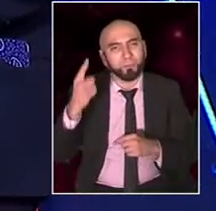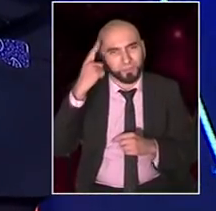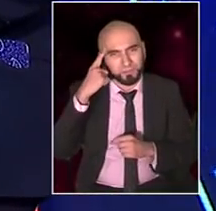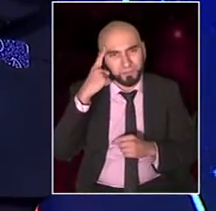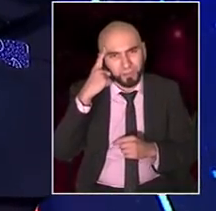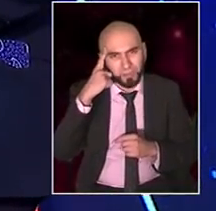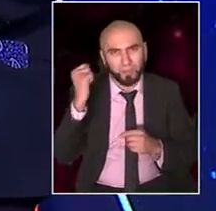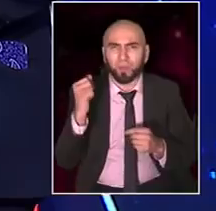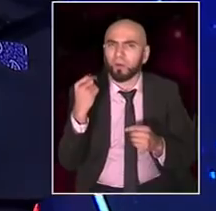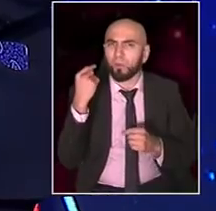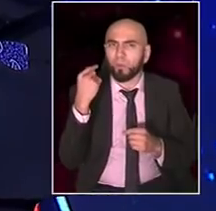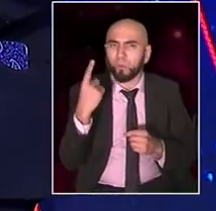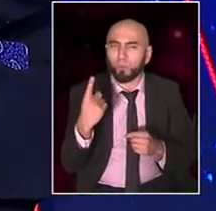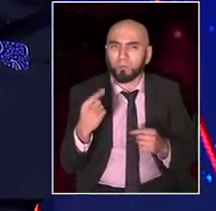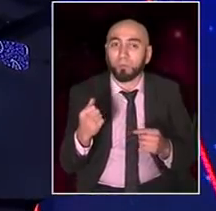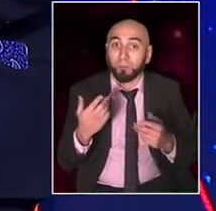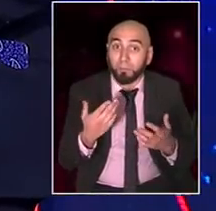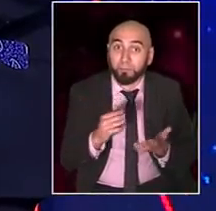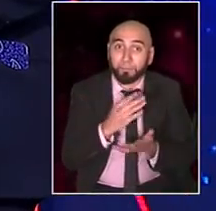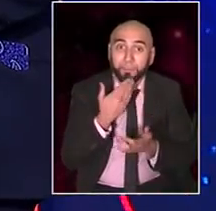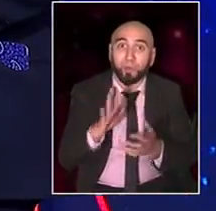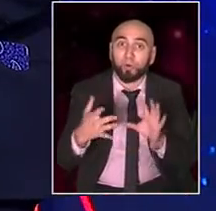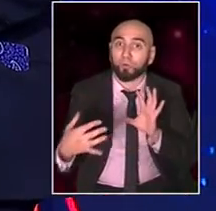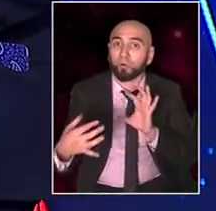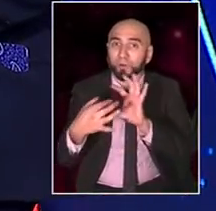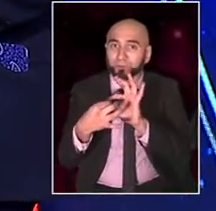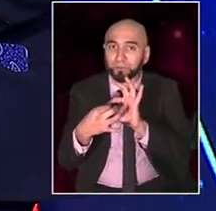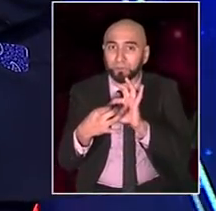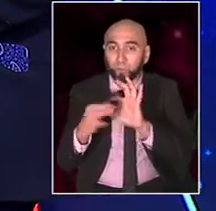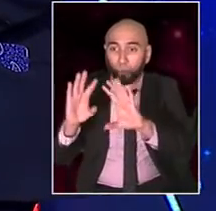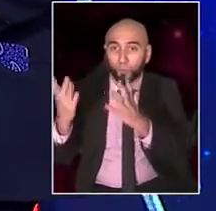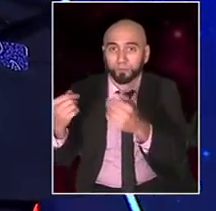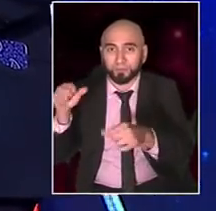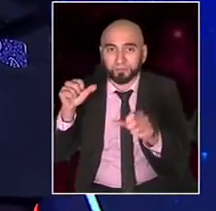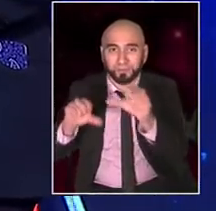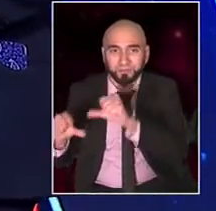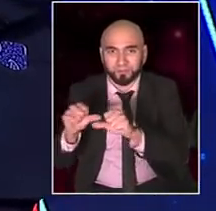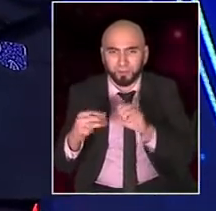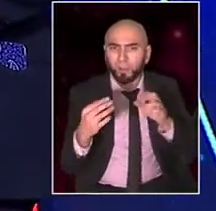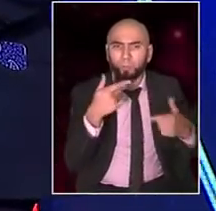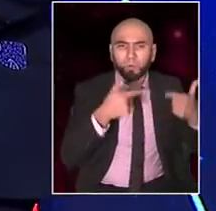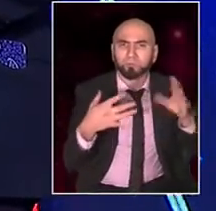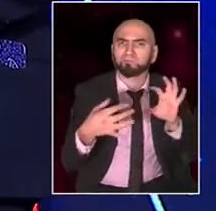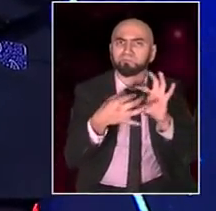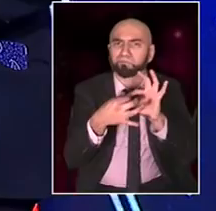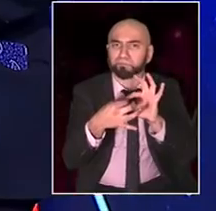una mayor y mejor conexión entre el mundo de la ciencia y la política se